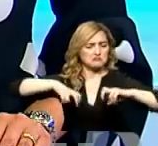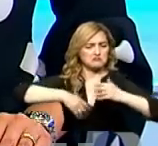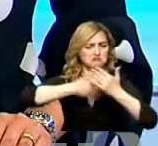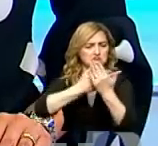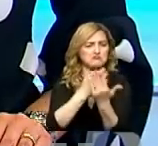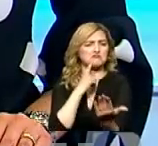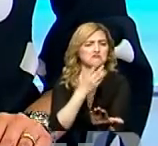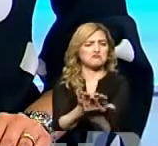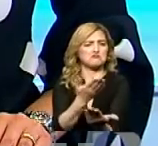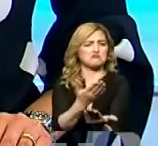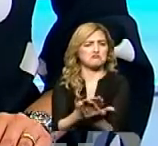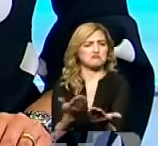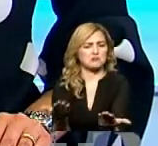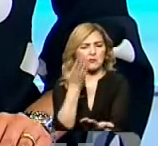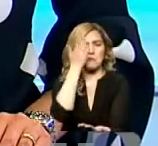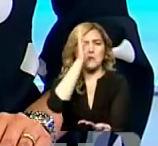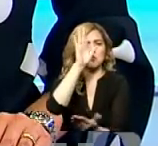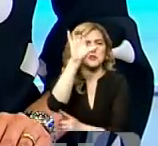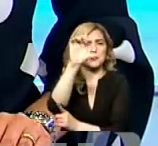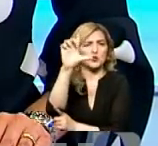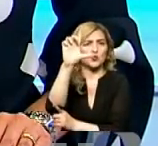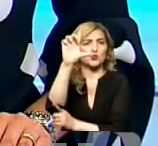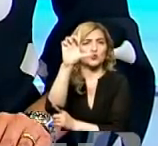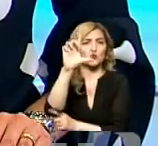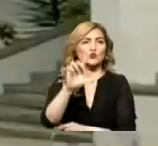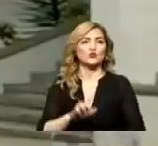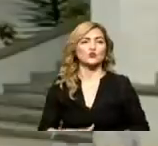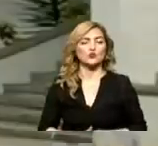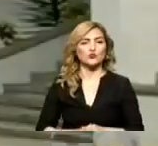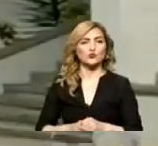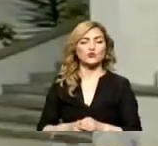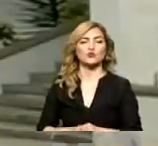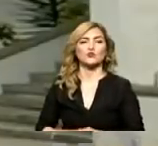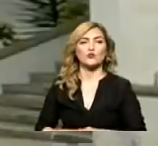en la audiencia de juzgamiento que inicia este lunes.